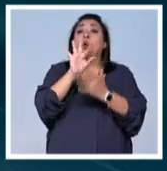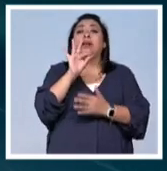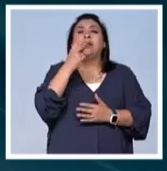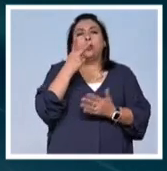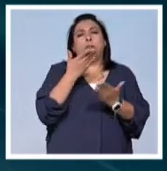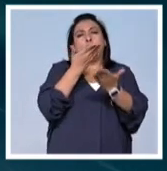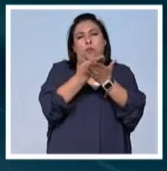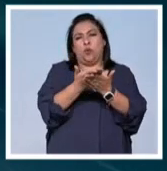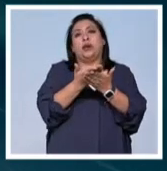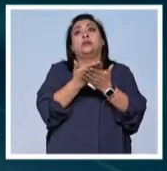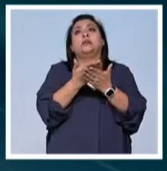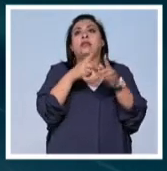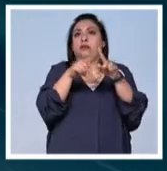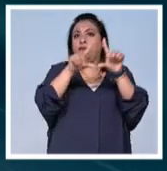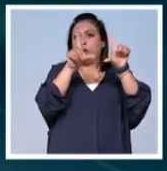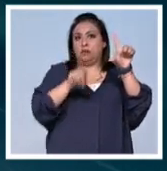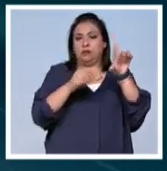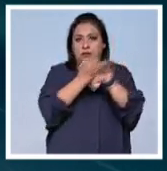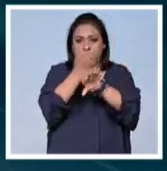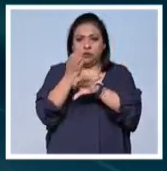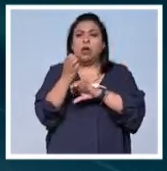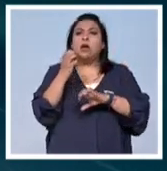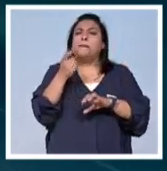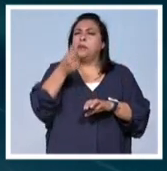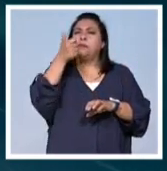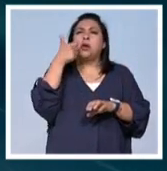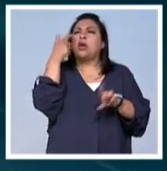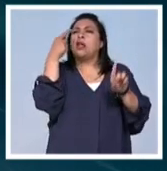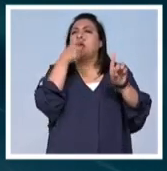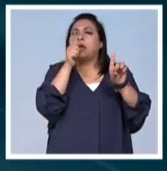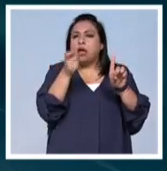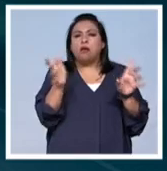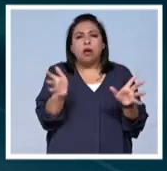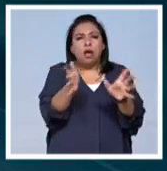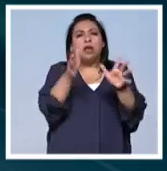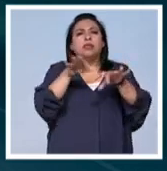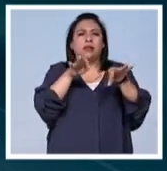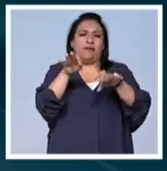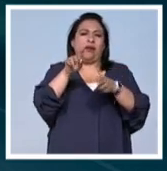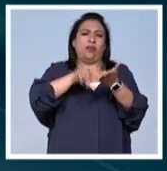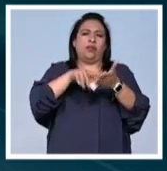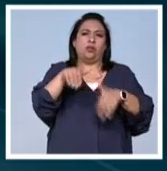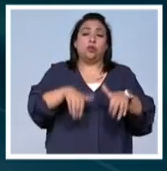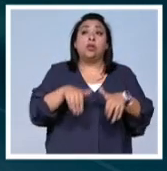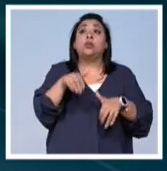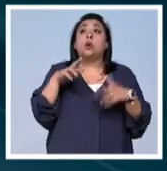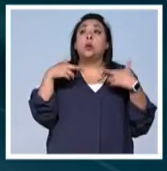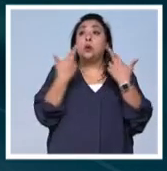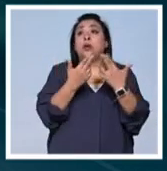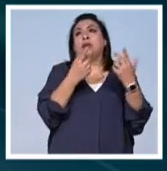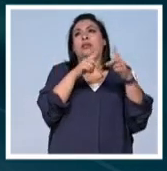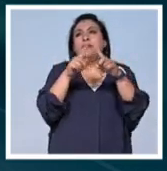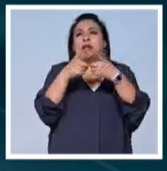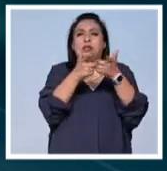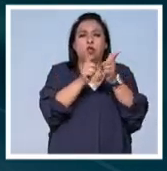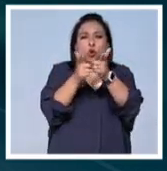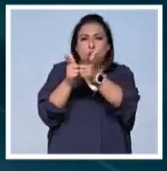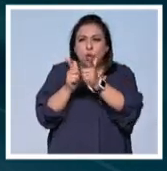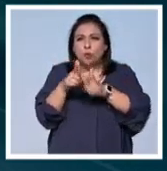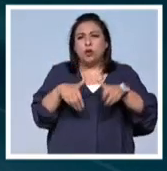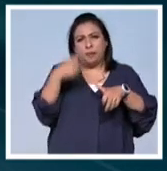de diferentes de toda la república su intención primaria además de promover el quehacer escénico es reunir a una gran cantidad de colectivos